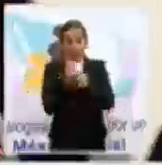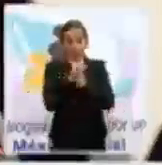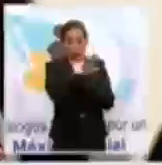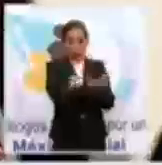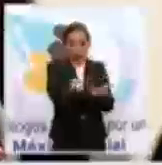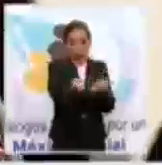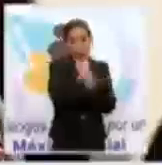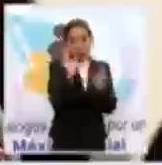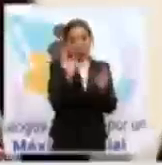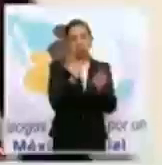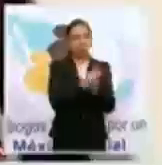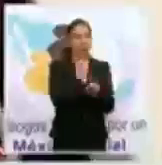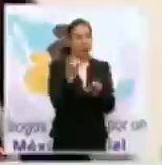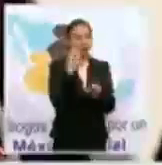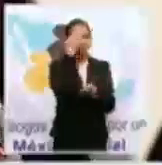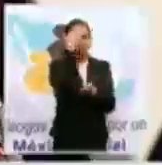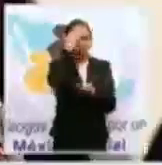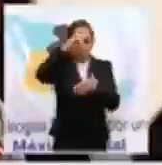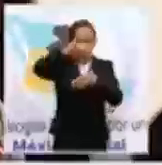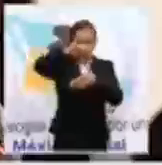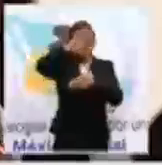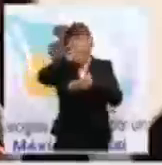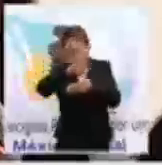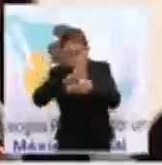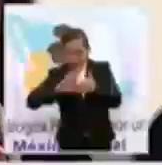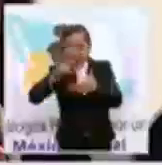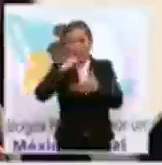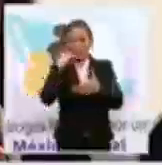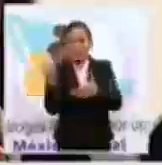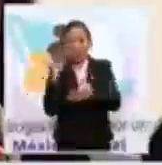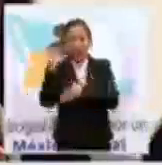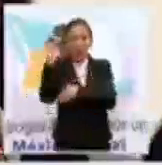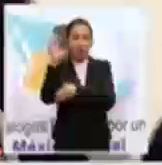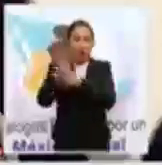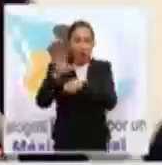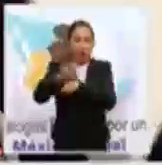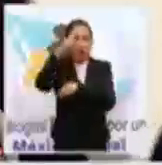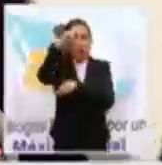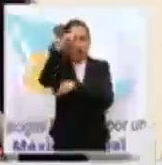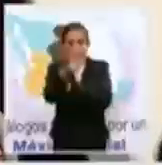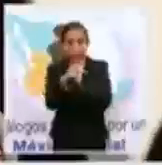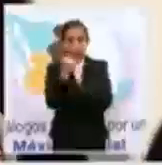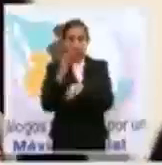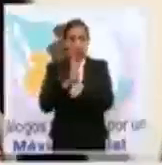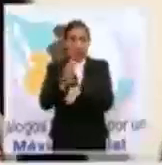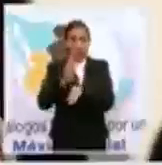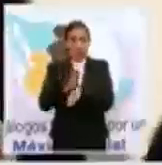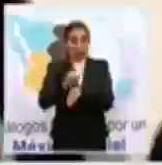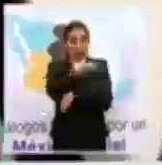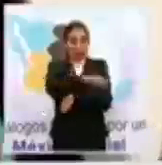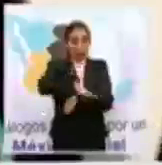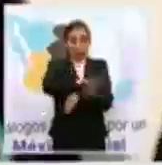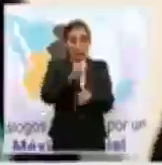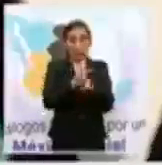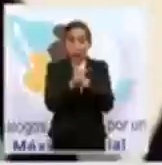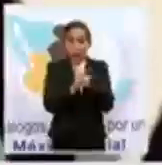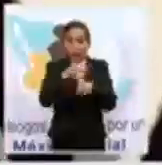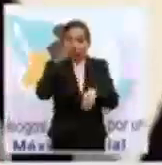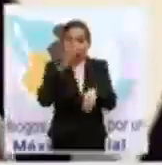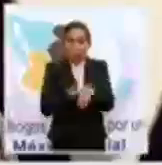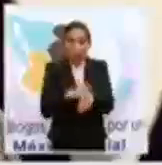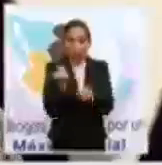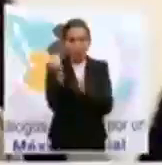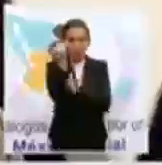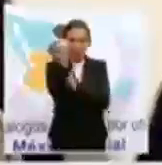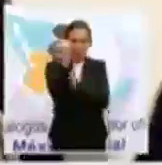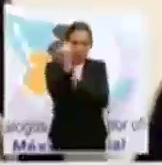que por diferentes razones, cuando vemos América Latina, Chile, Colombia, México, inclusive Brasil, es de los países que tiene la